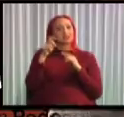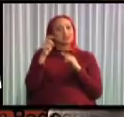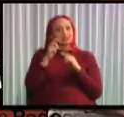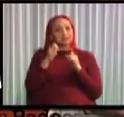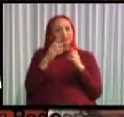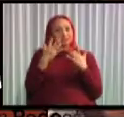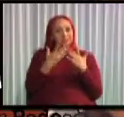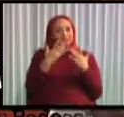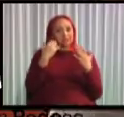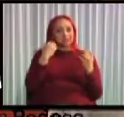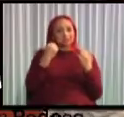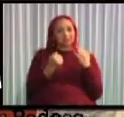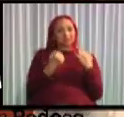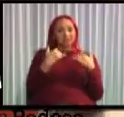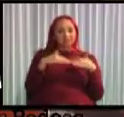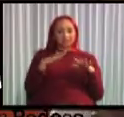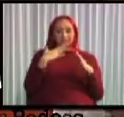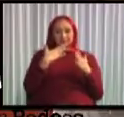gastar esa energía